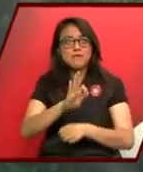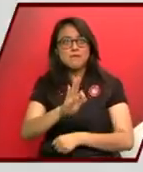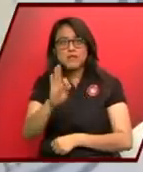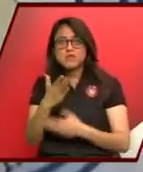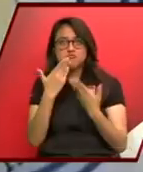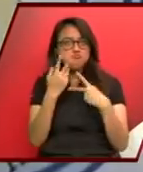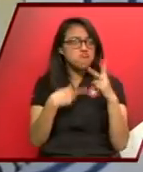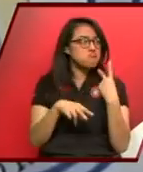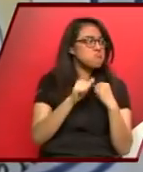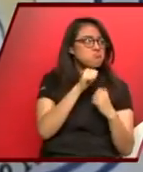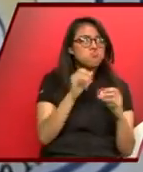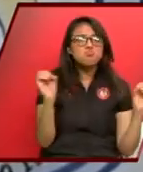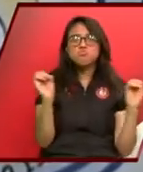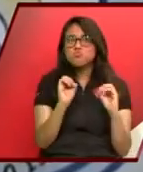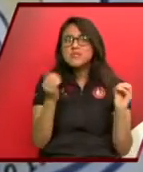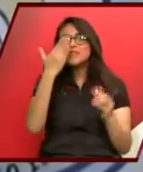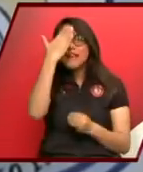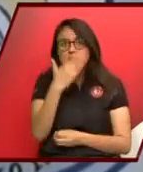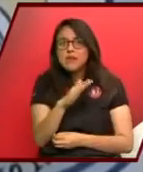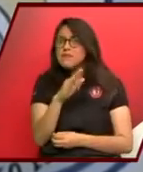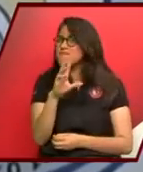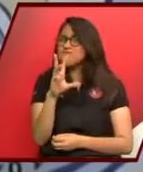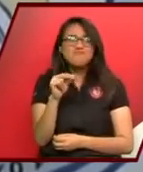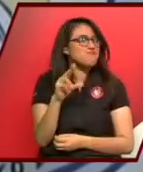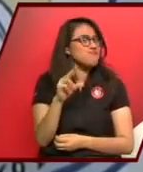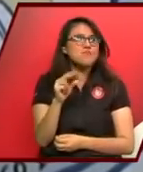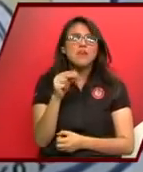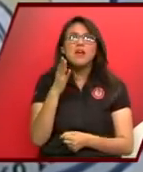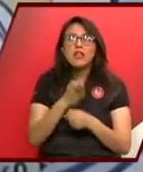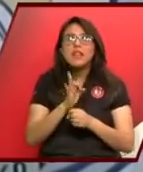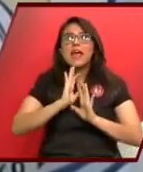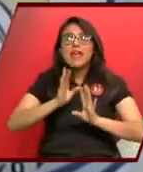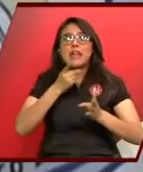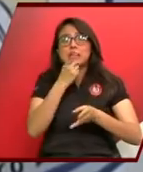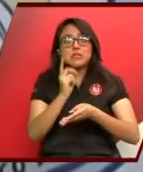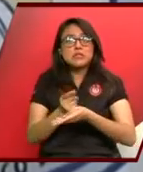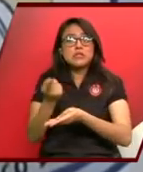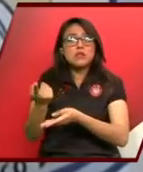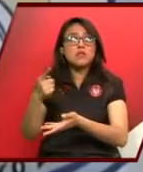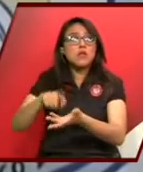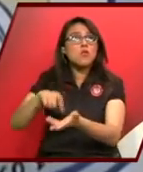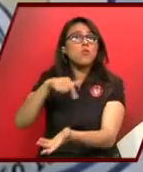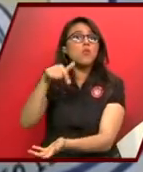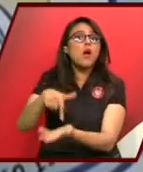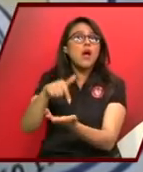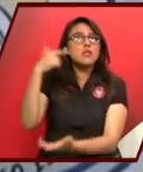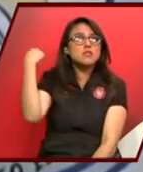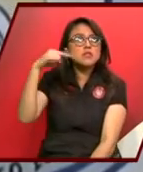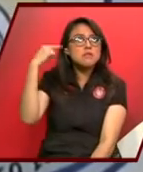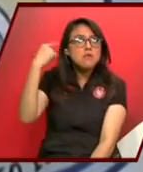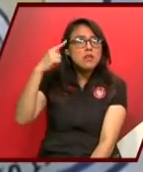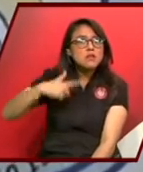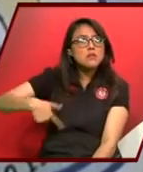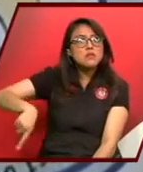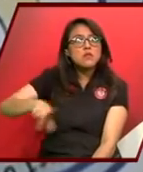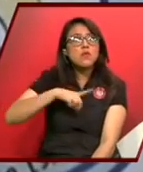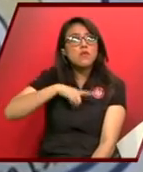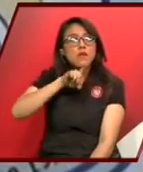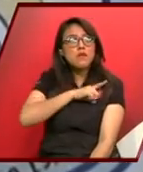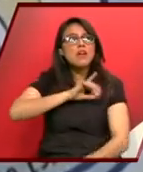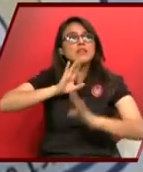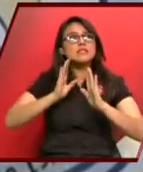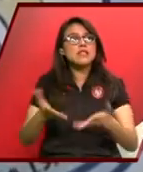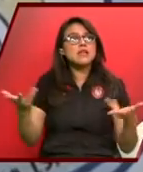ha llegado. No sabemos, sabemos que ya está designada, que ya está en Chilpancingo ella y que ya debería de estar acá